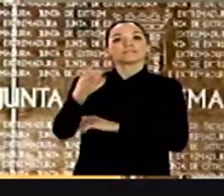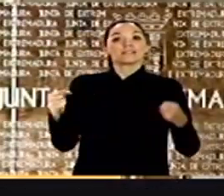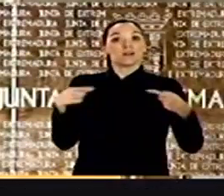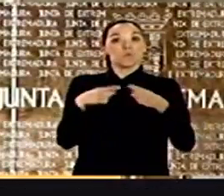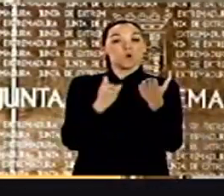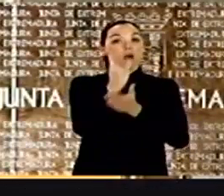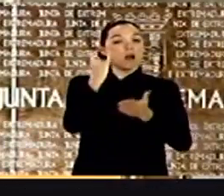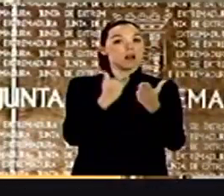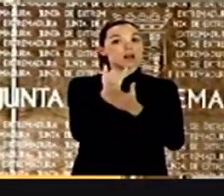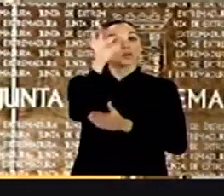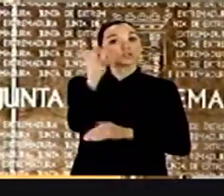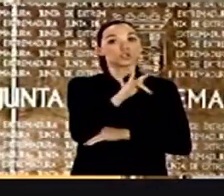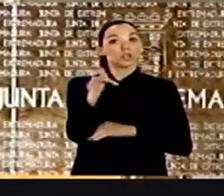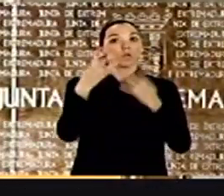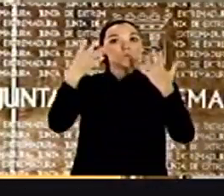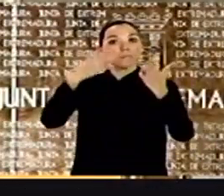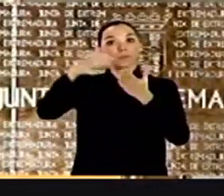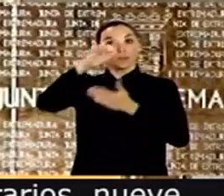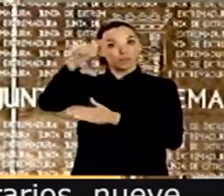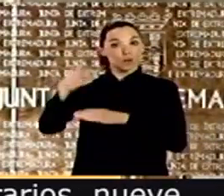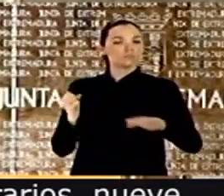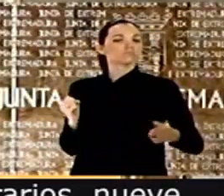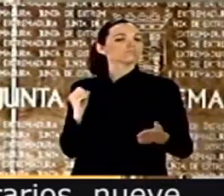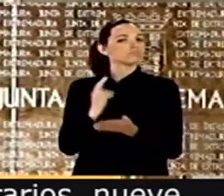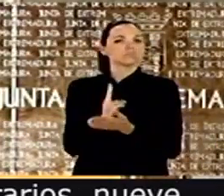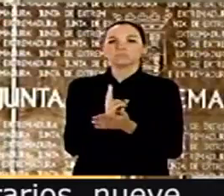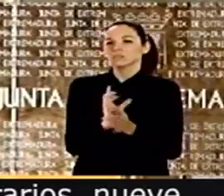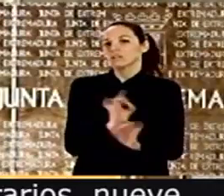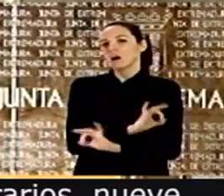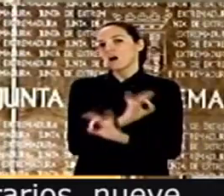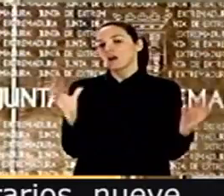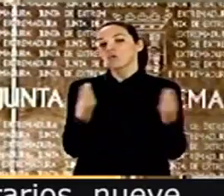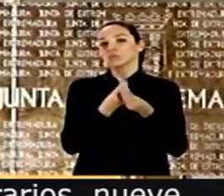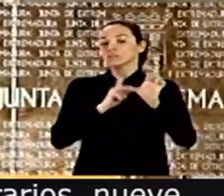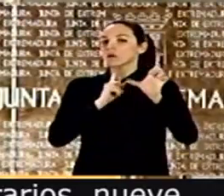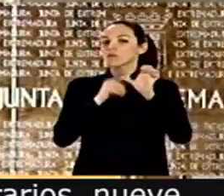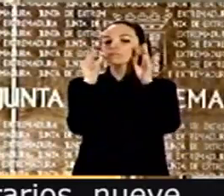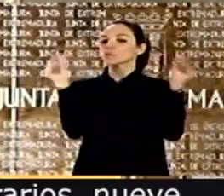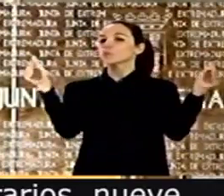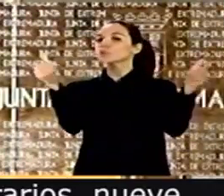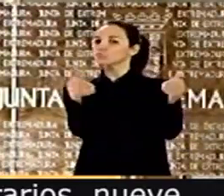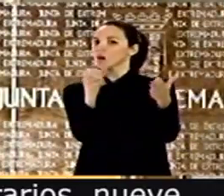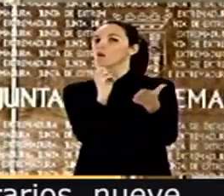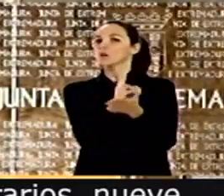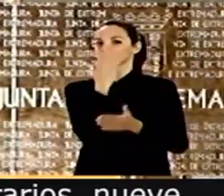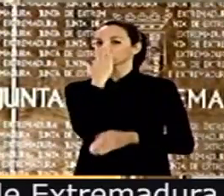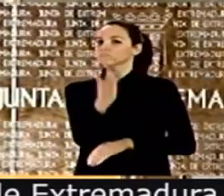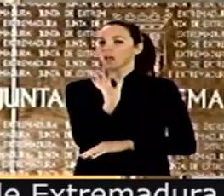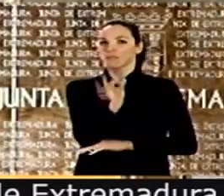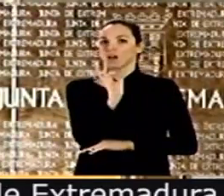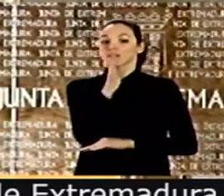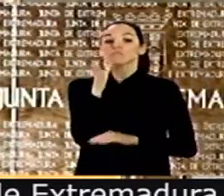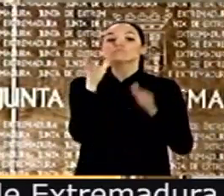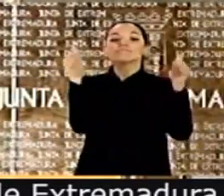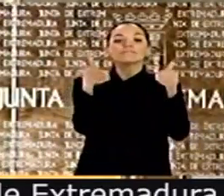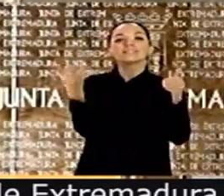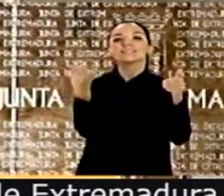agrarios, 9 millones de euros, una apuesta decidida de la Junta de Extremadura, una apuesta de verdad por el campo, por la